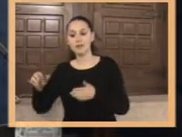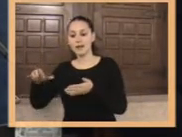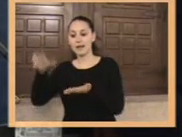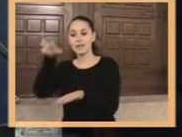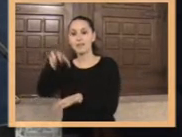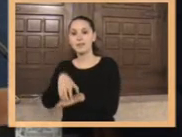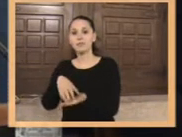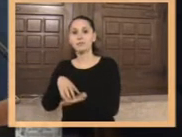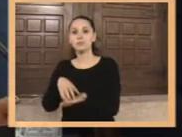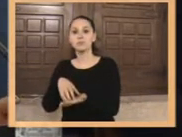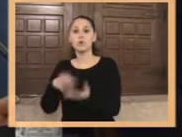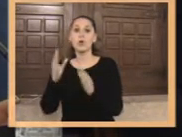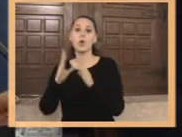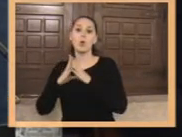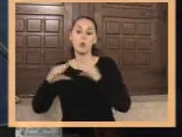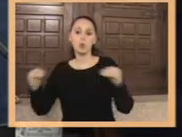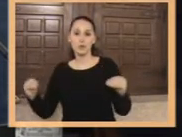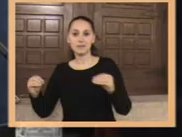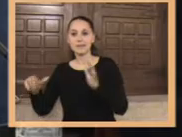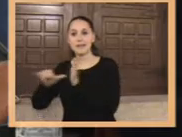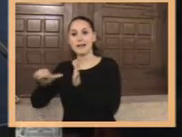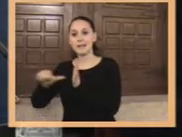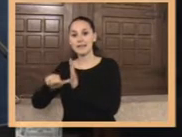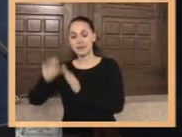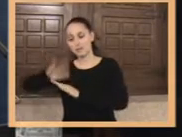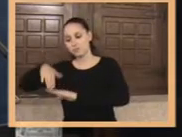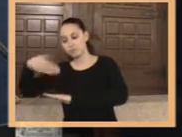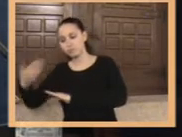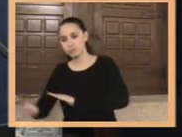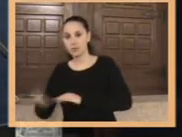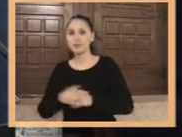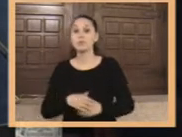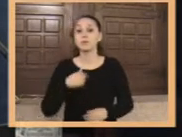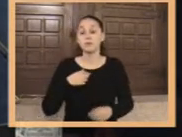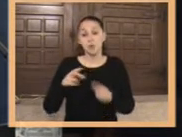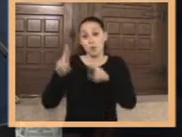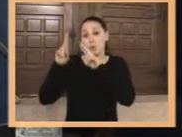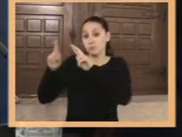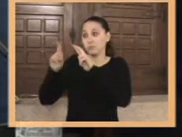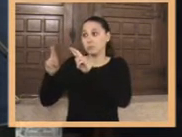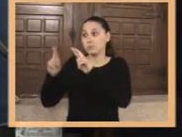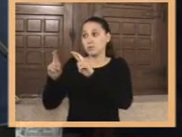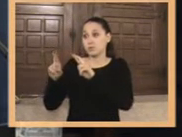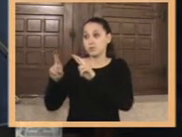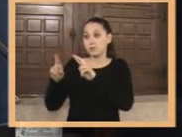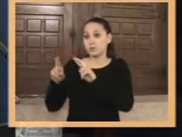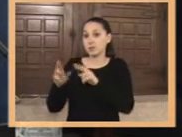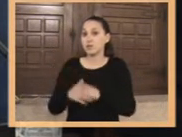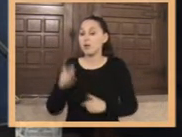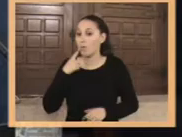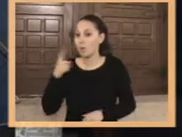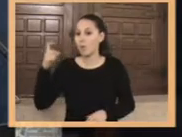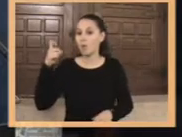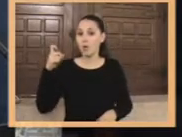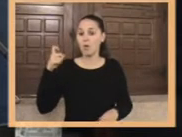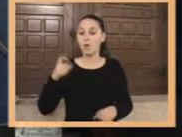espero tener suerte. Están un poco enrocadas las cosas, la verdad. Yo quisiera no tener que llegar a ningún acuerdo que supusiera la obligación